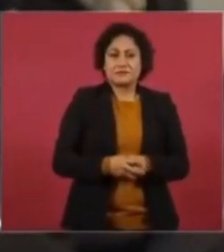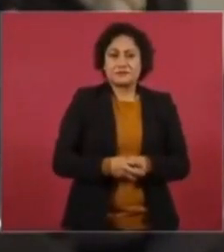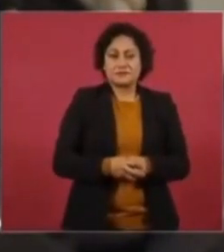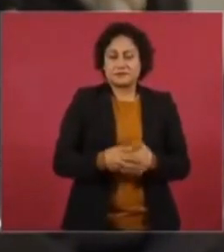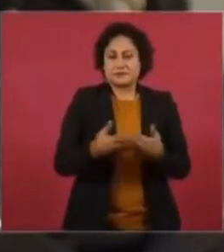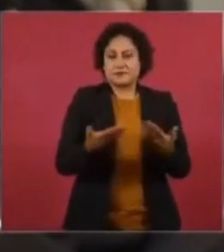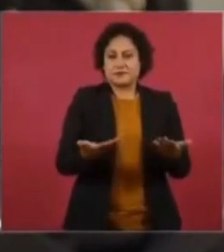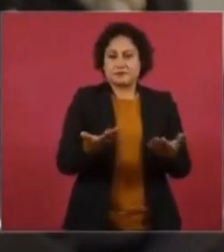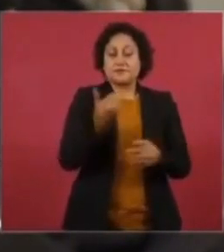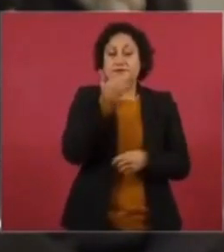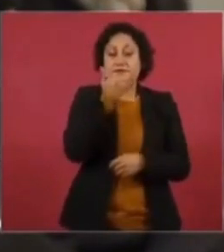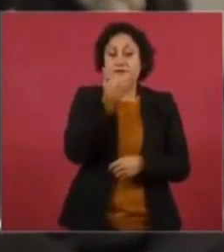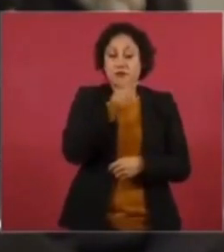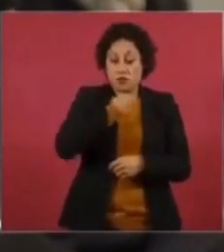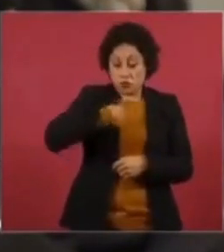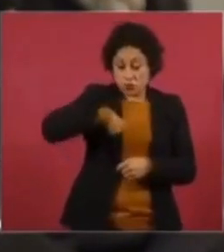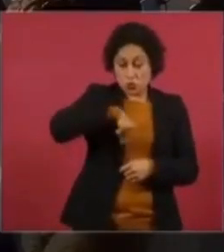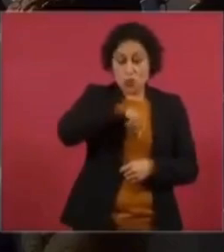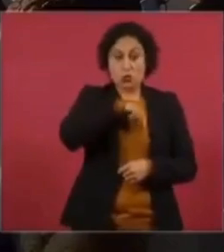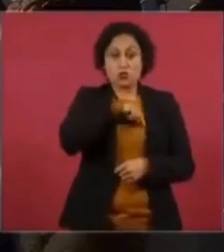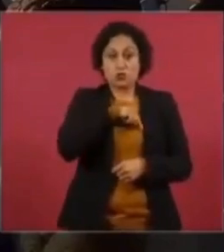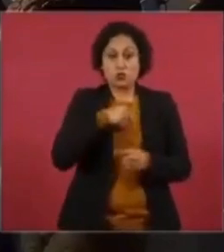Nosotros venimos de una lucha